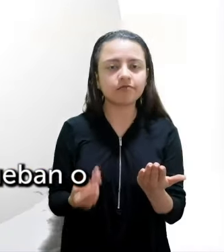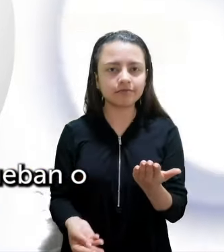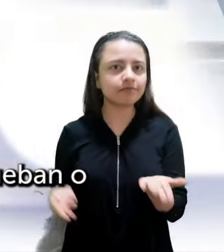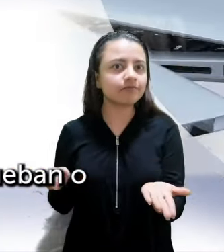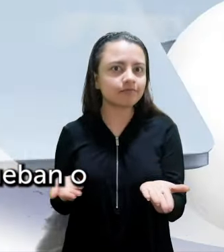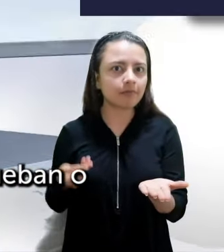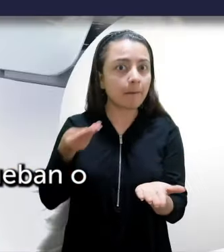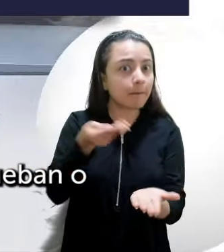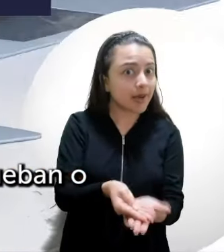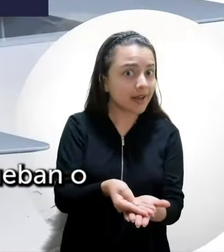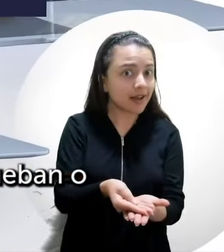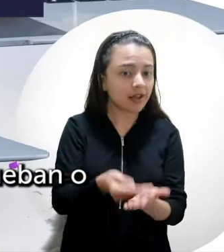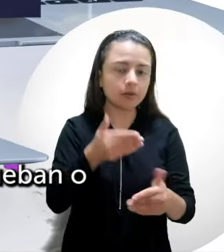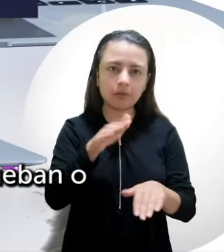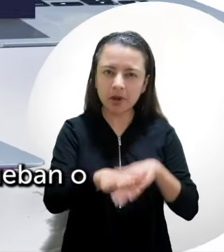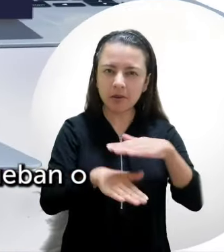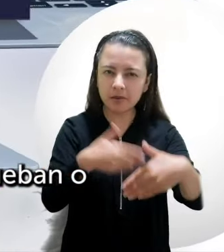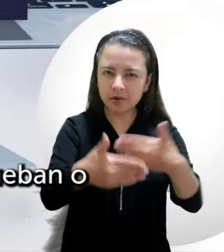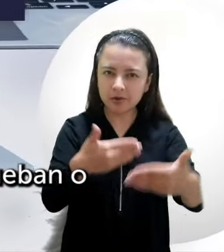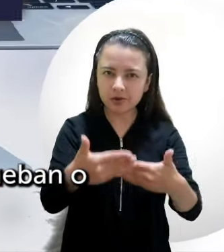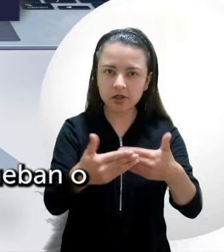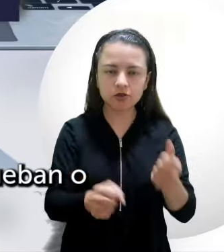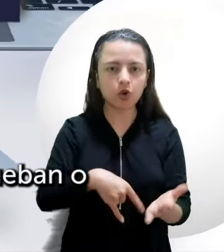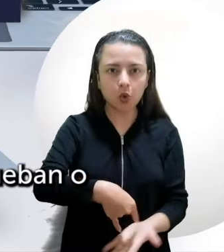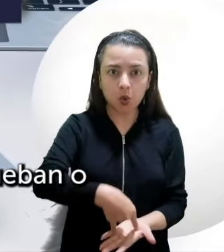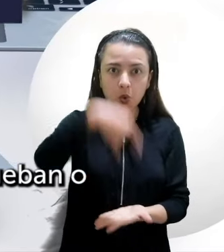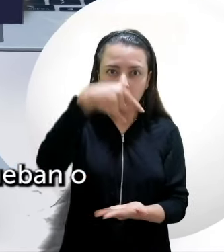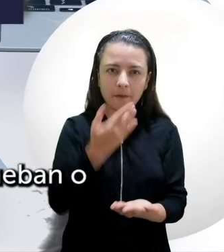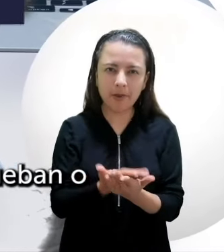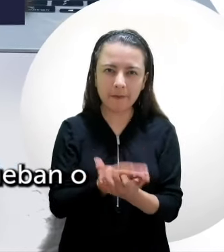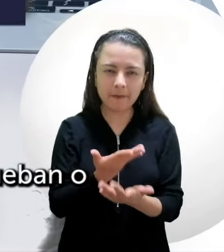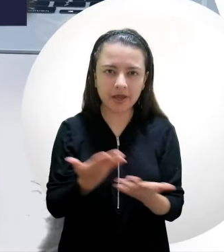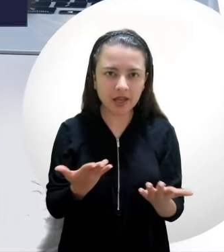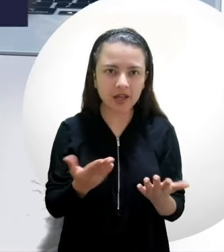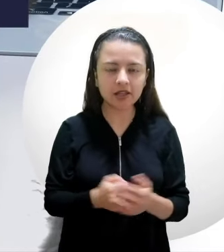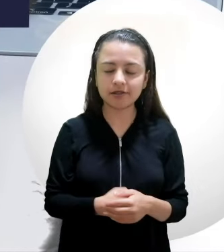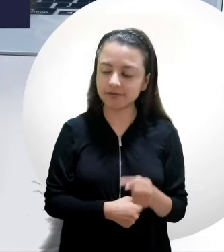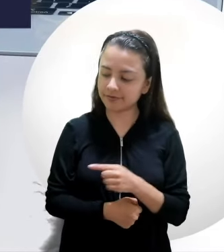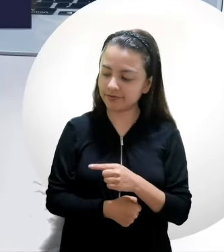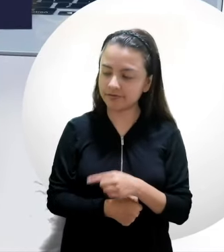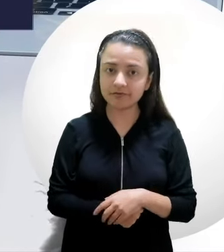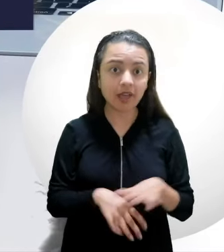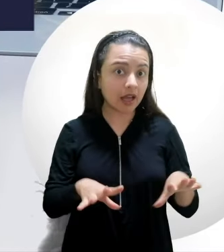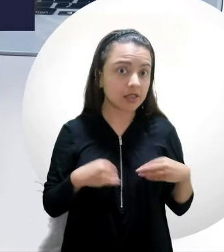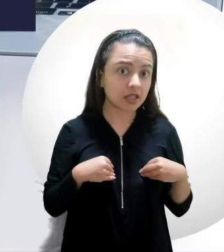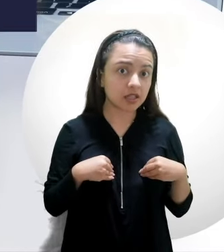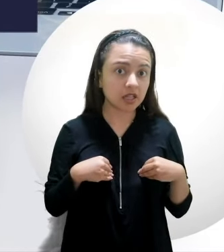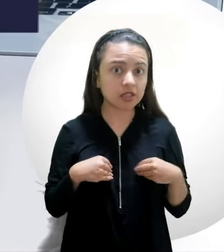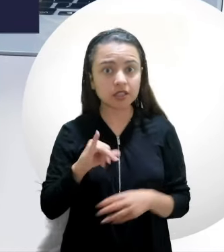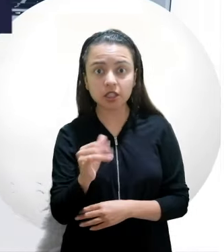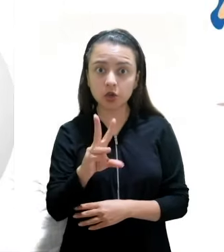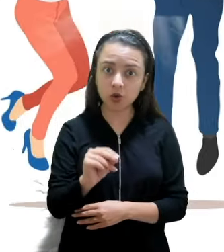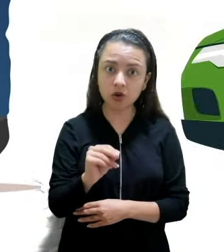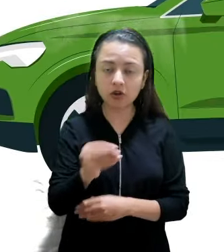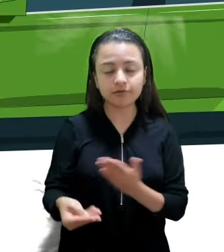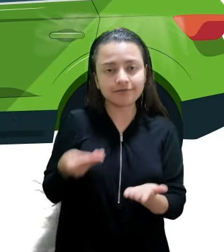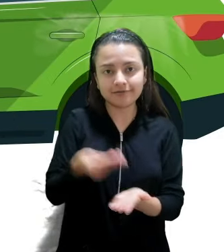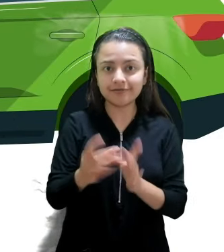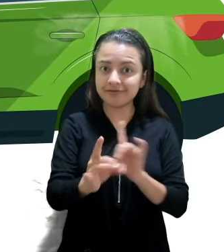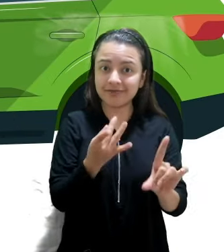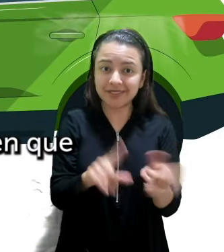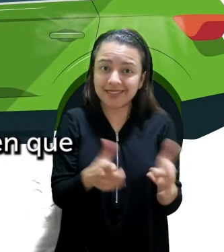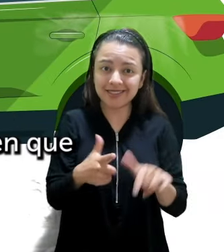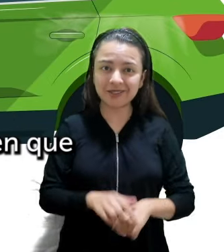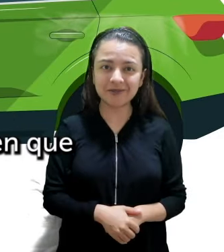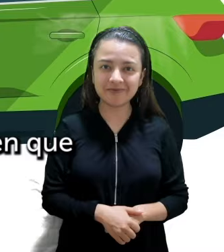pasos, anexas la documentación solicitada, después aprueban o rechazan tu solicitud, haces el pago virtual y listo, puedes ir por tu